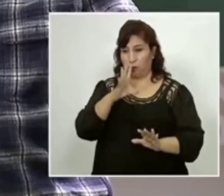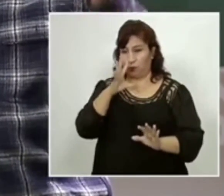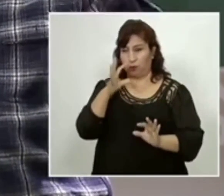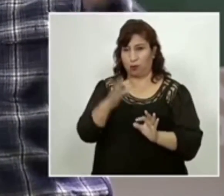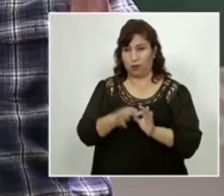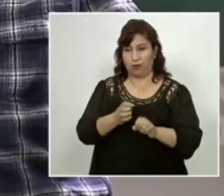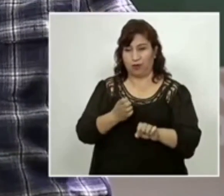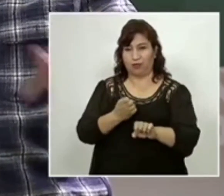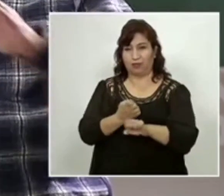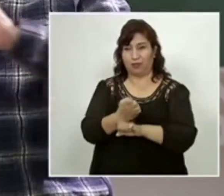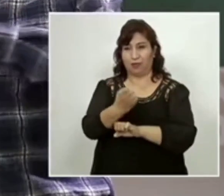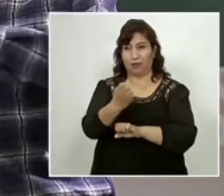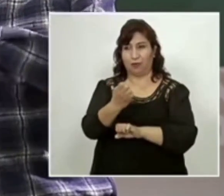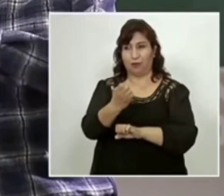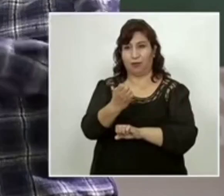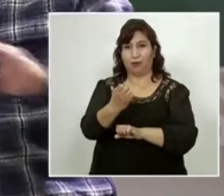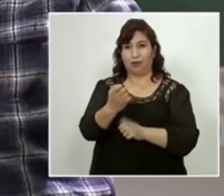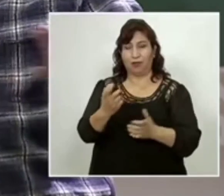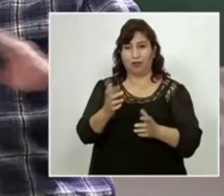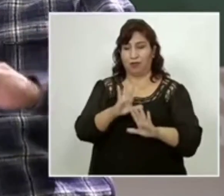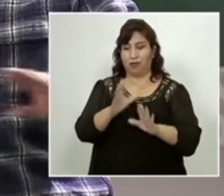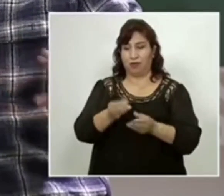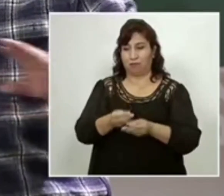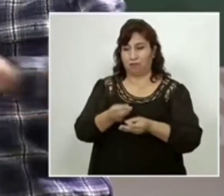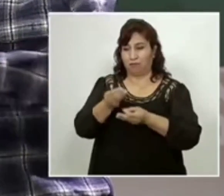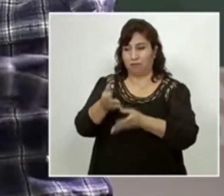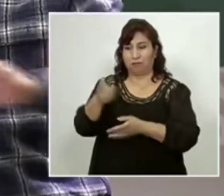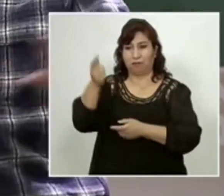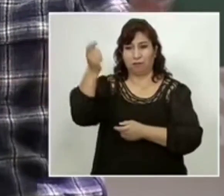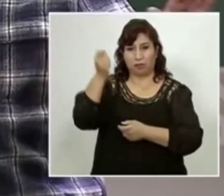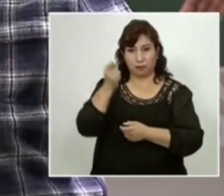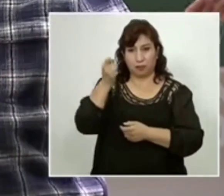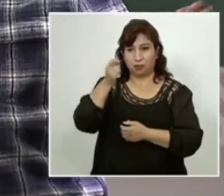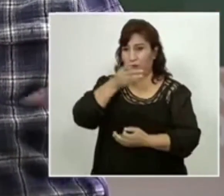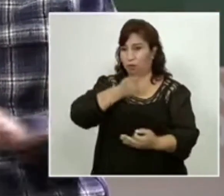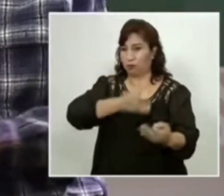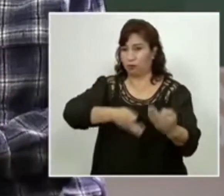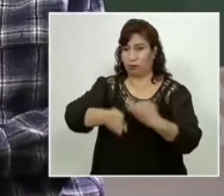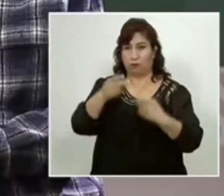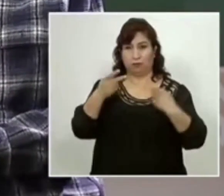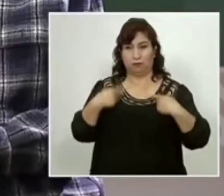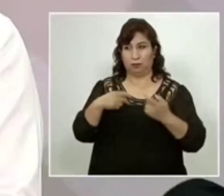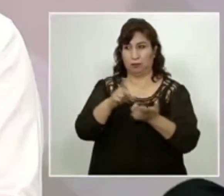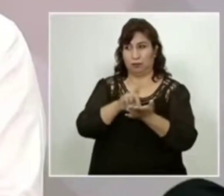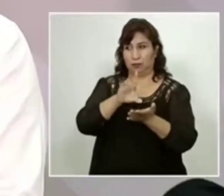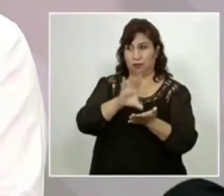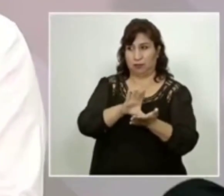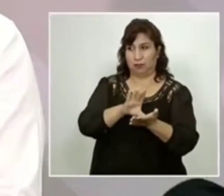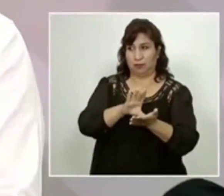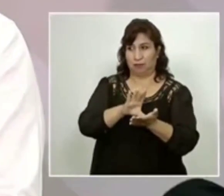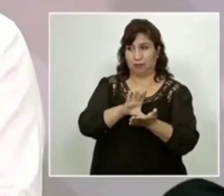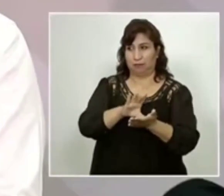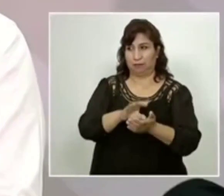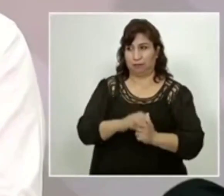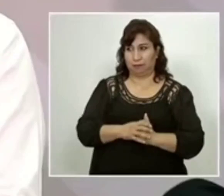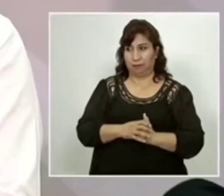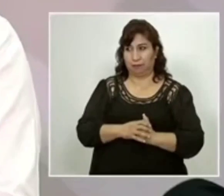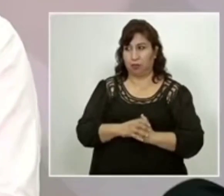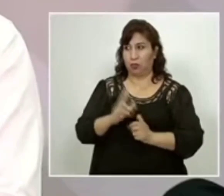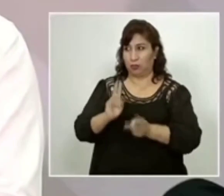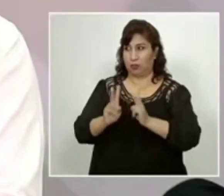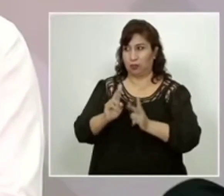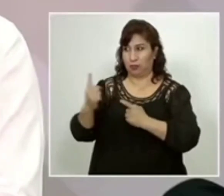estado que le da pensión a todos los discapacitados. Lo